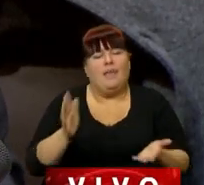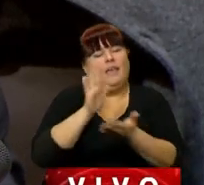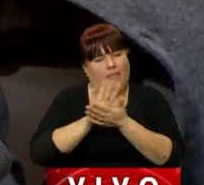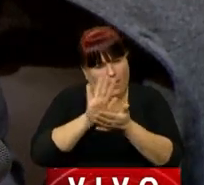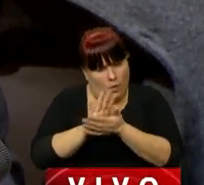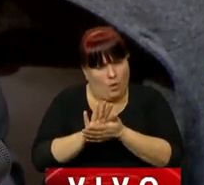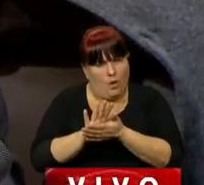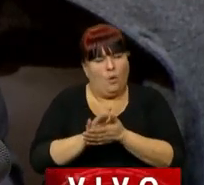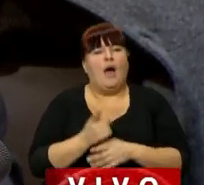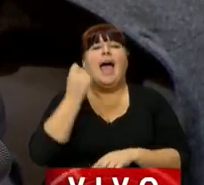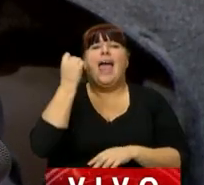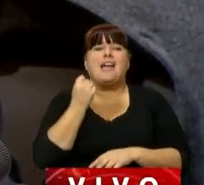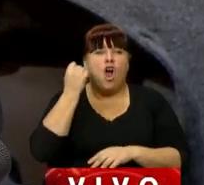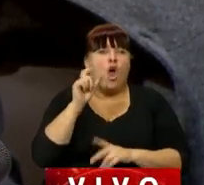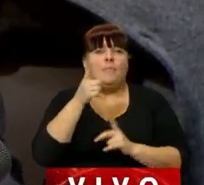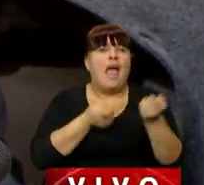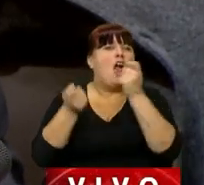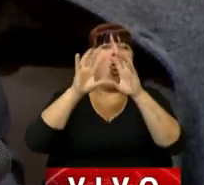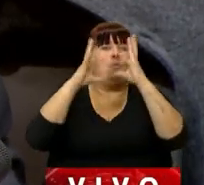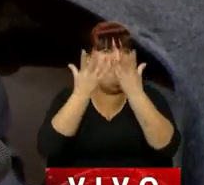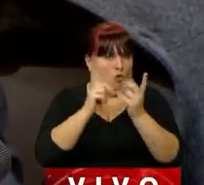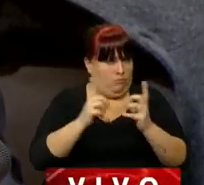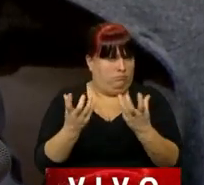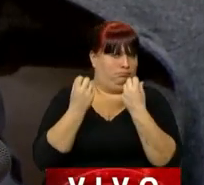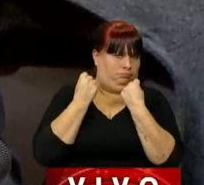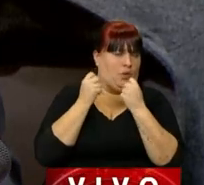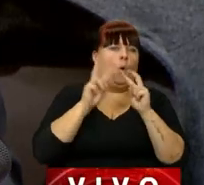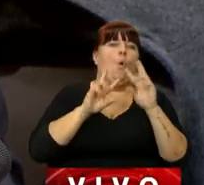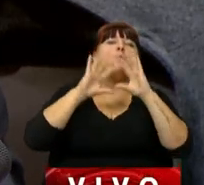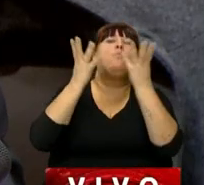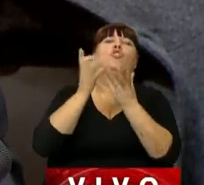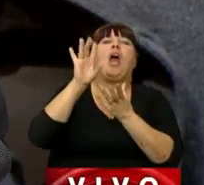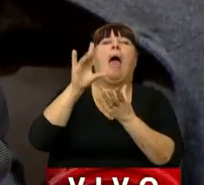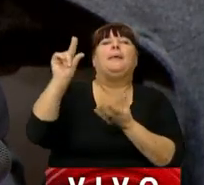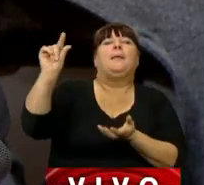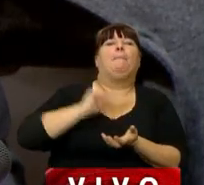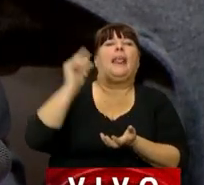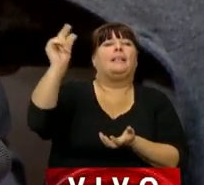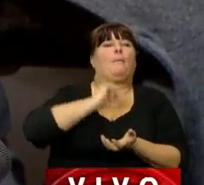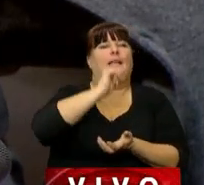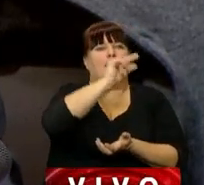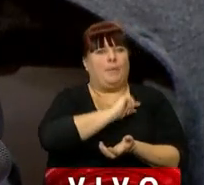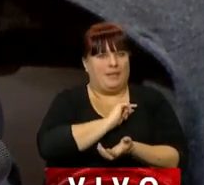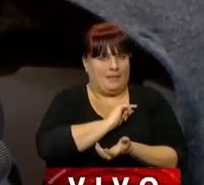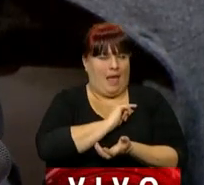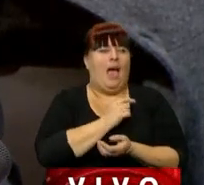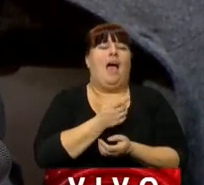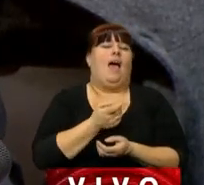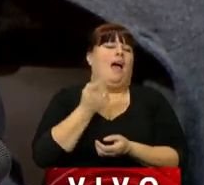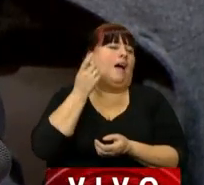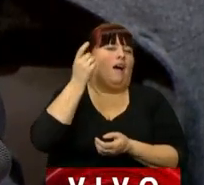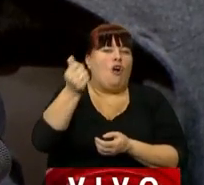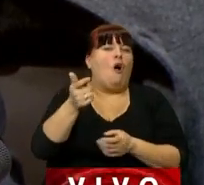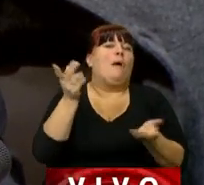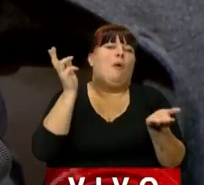nuevo, una economía que no comercia con el mundo, que usa el mundo solo como prestamista. Hemos comprado el